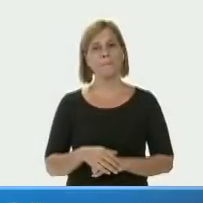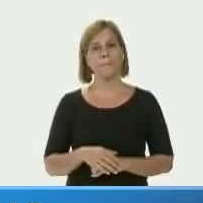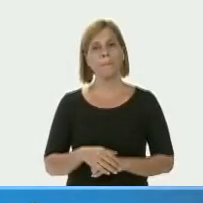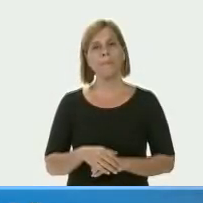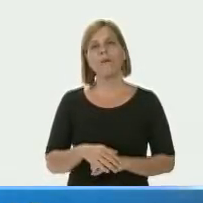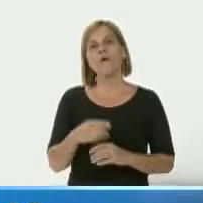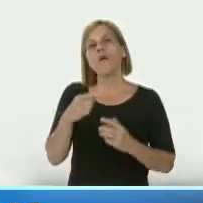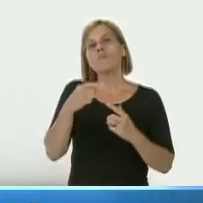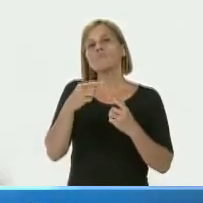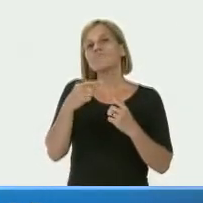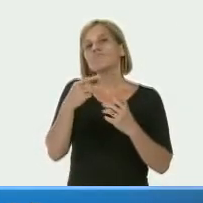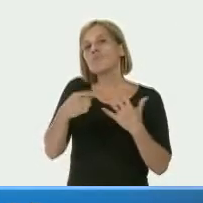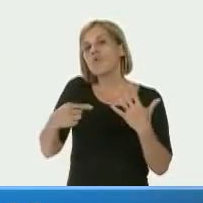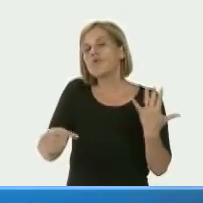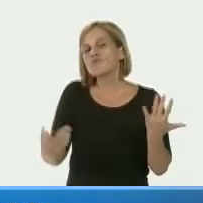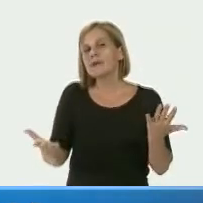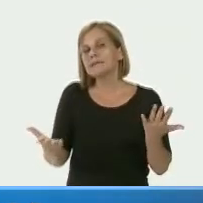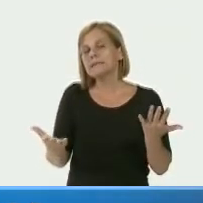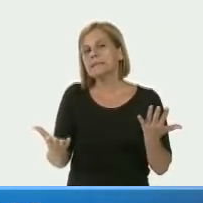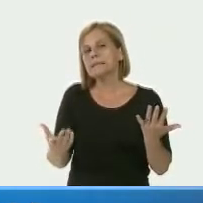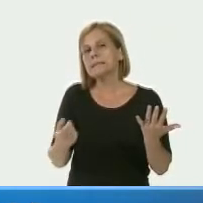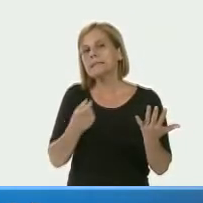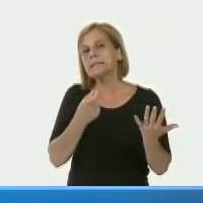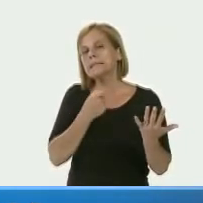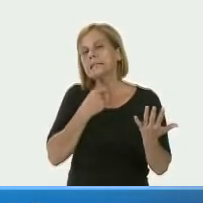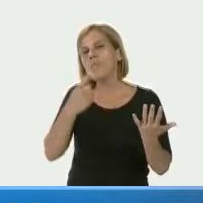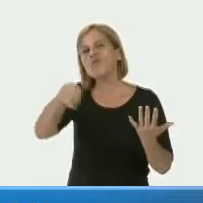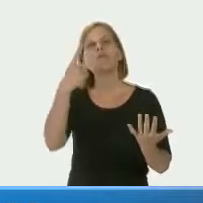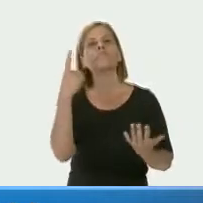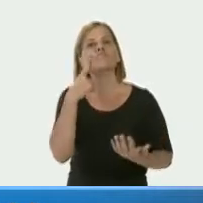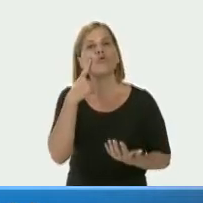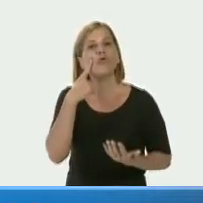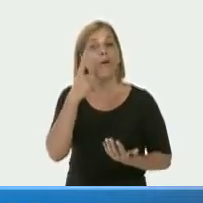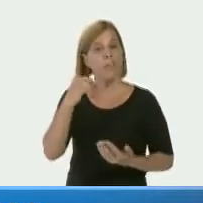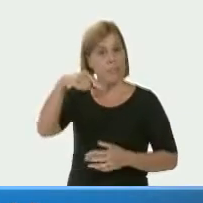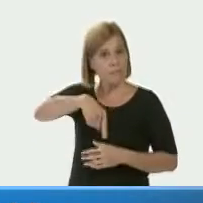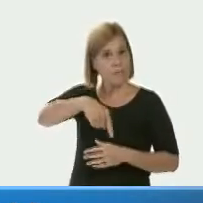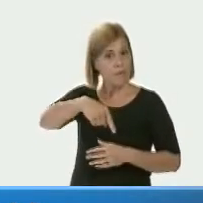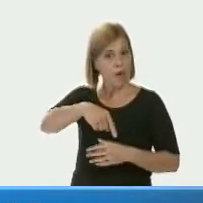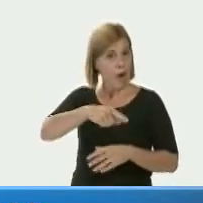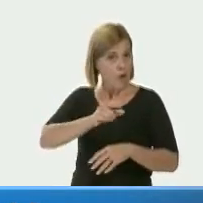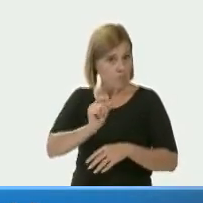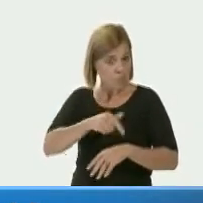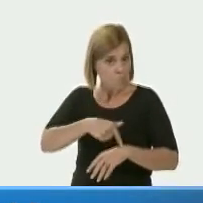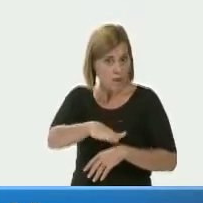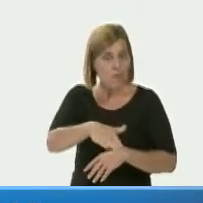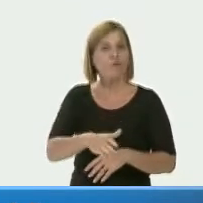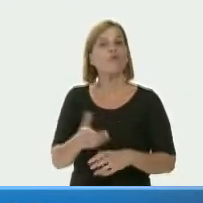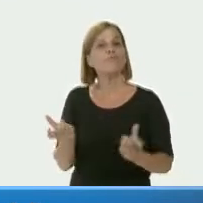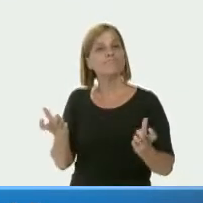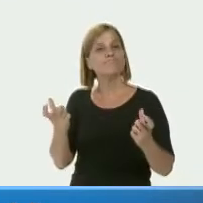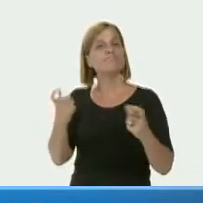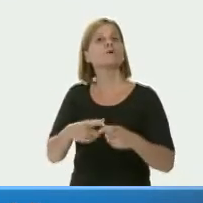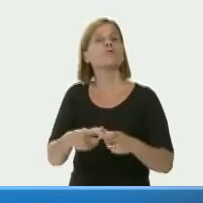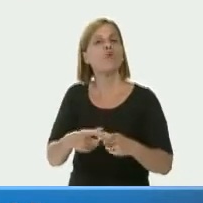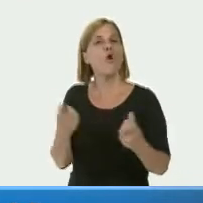algunas cuestiones que nos gustaría que conozcan. En el día de hoy, en los próximos minutos, reuniremos al